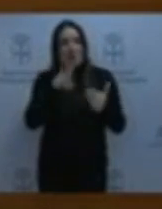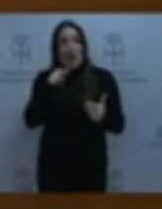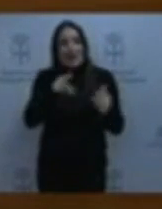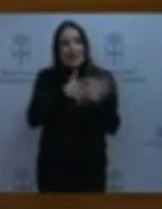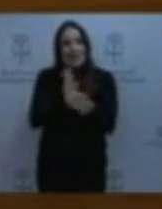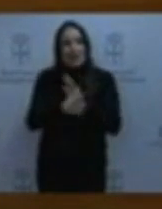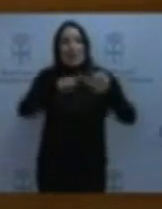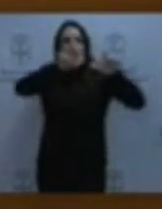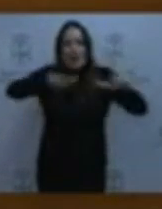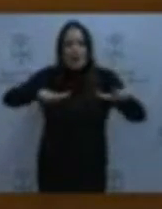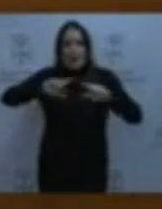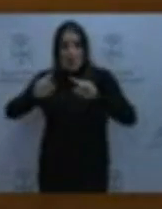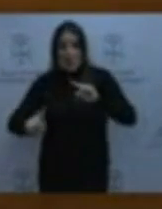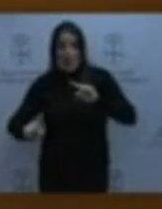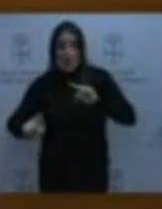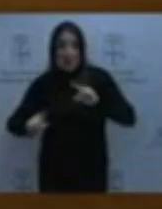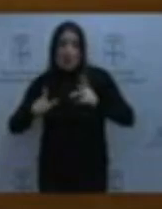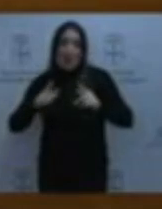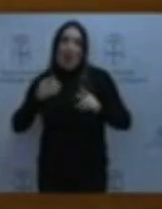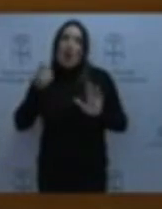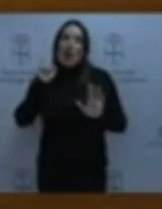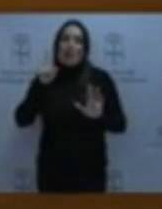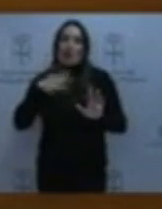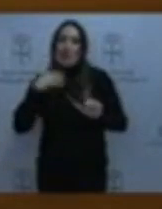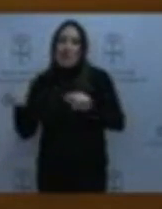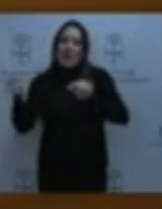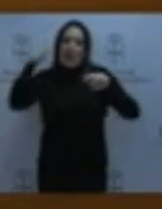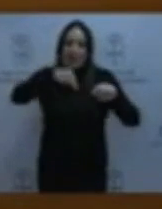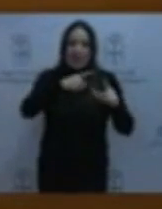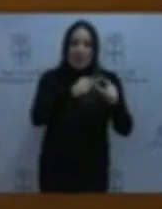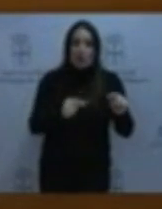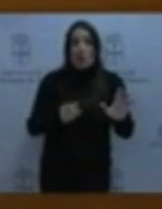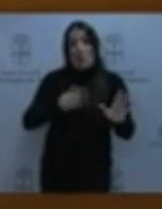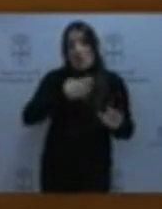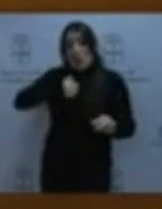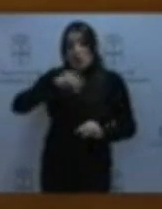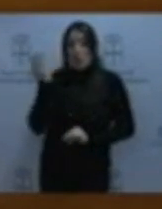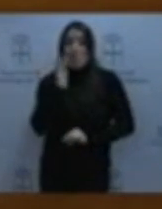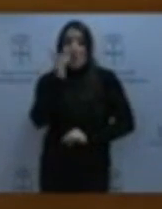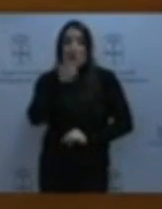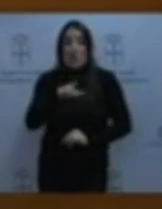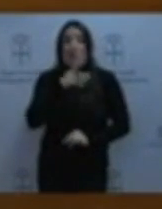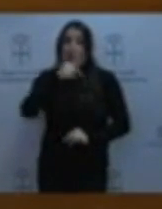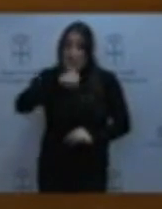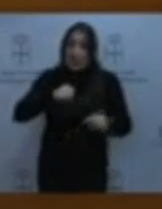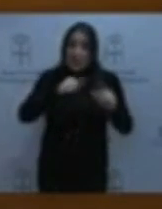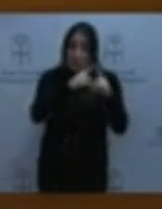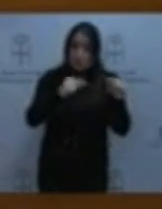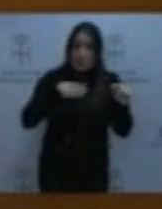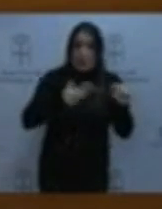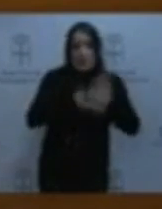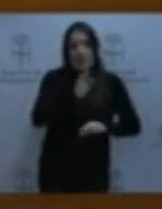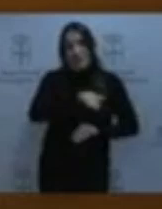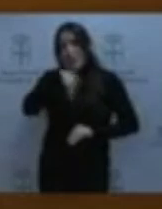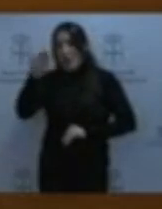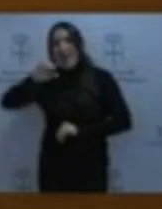la planta de Bilbao, amenaza con traérsela a Asturias. Pero claro, es que los siguientes podemos ser nosotros, porque de Asturias se lo pueden llevar a Italia. Y eso es lo que pasa cuando